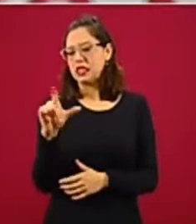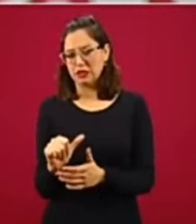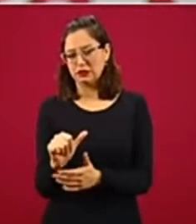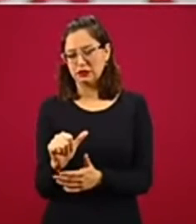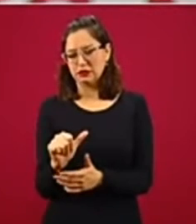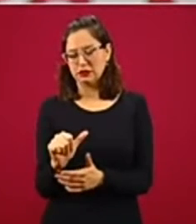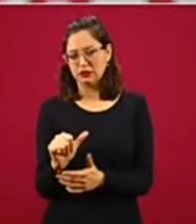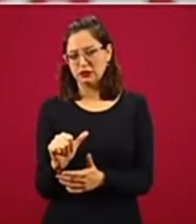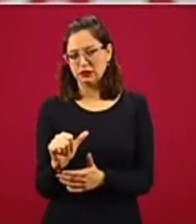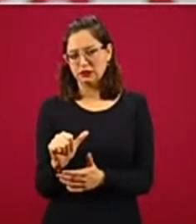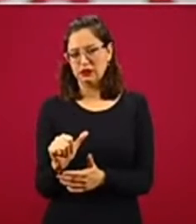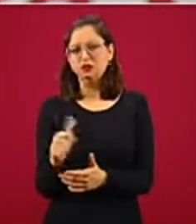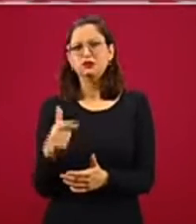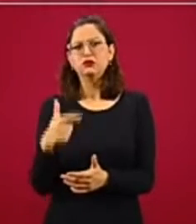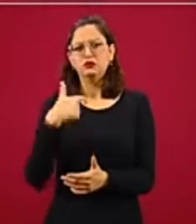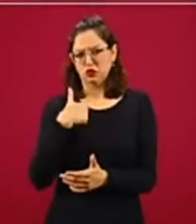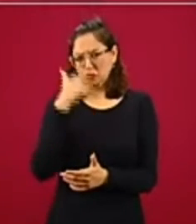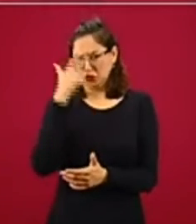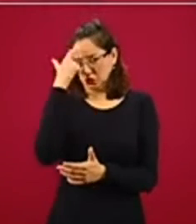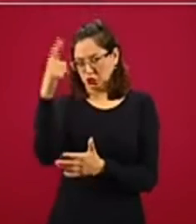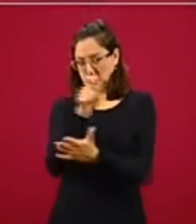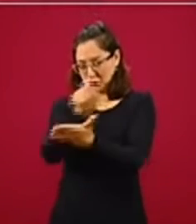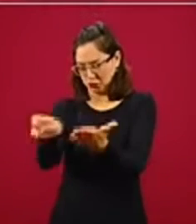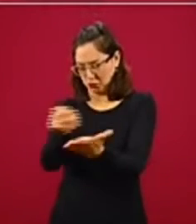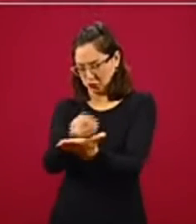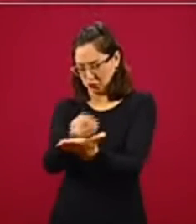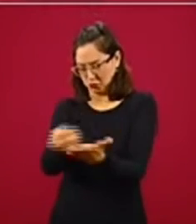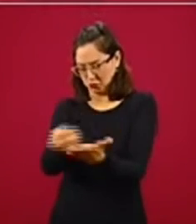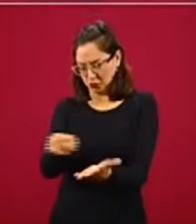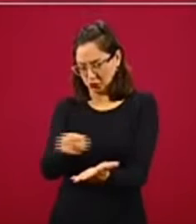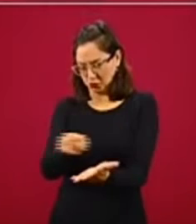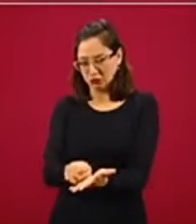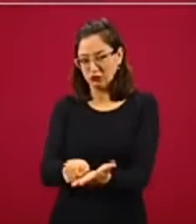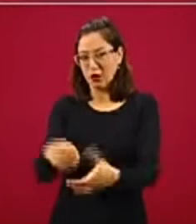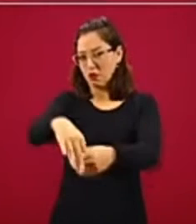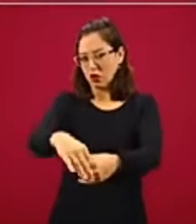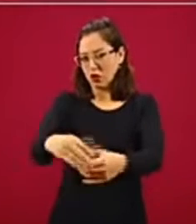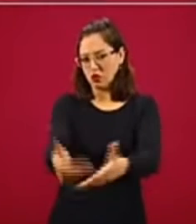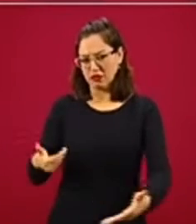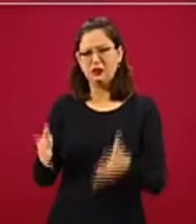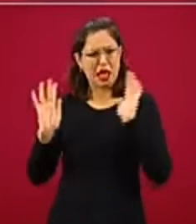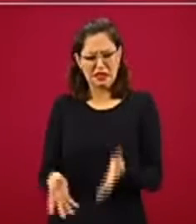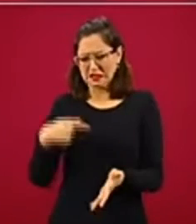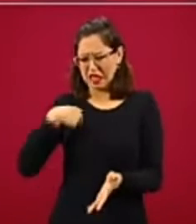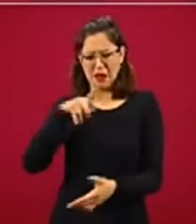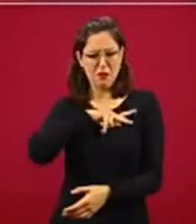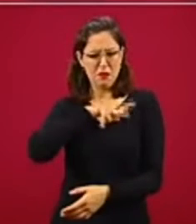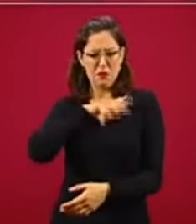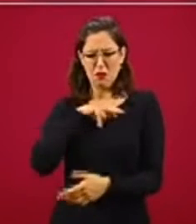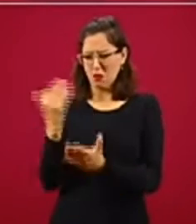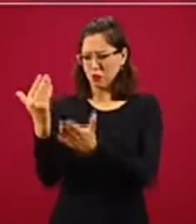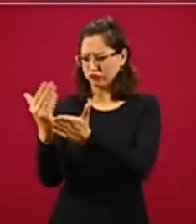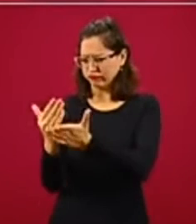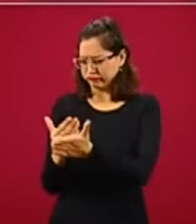que escribí antes de las elecciones, ahí está el programa que estamos llevando a cabo.